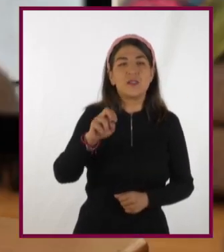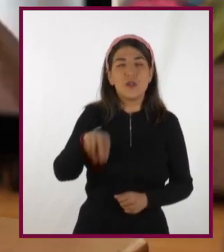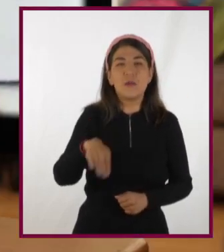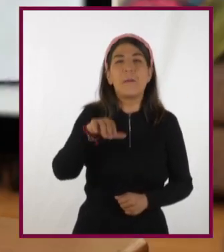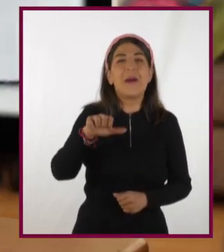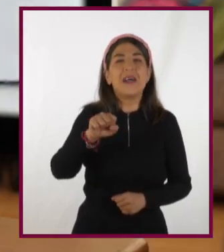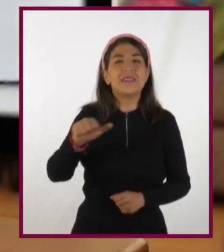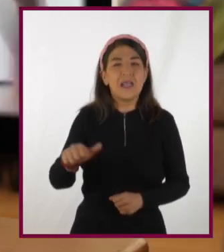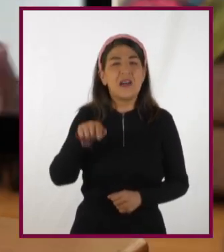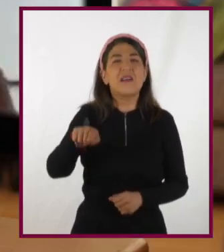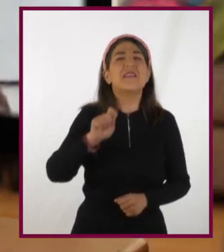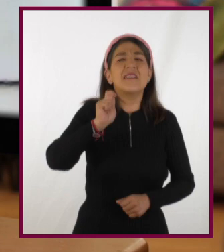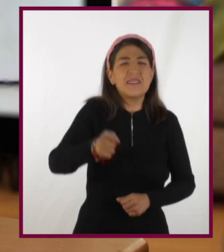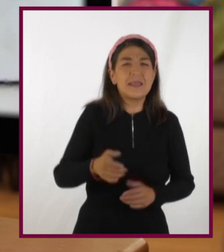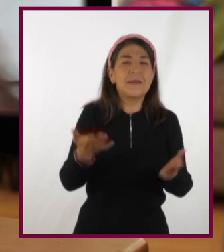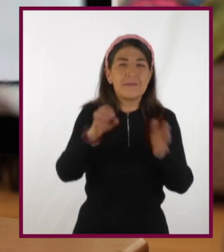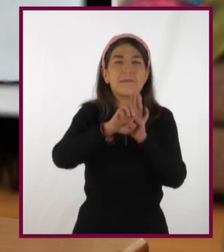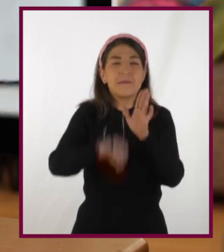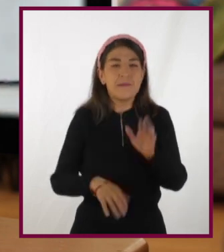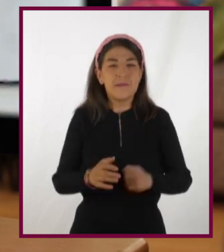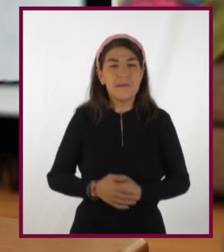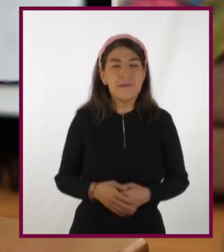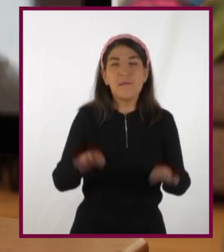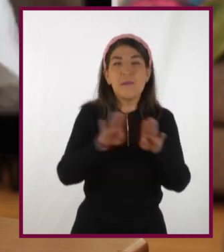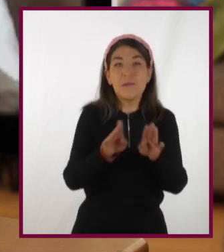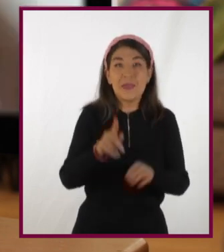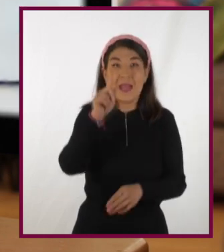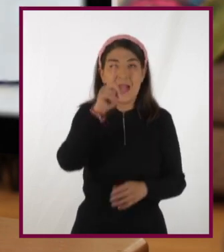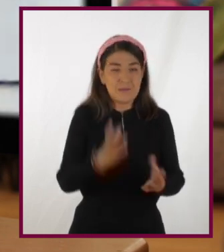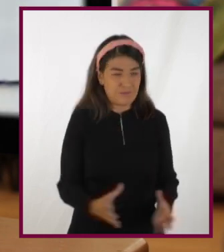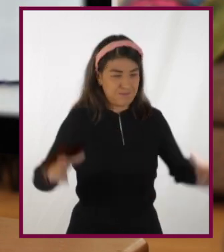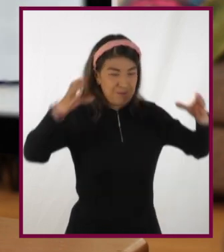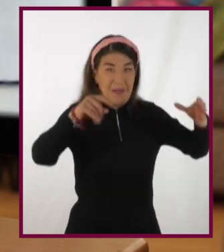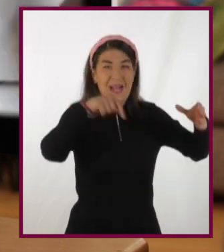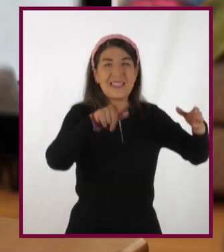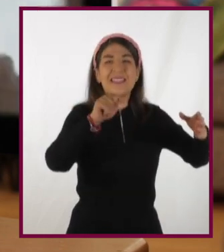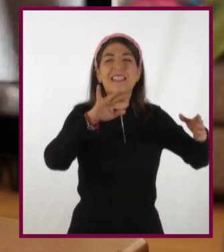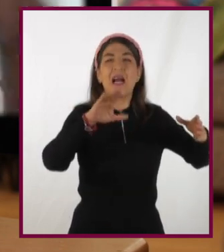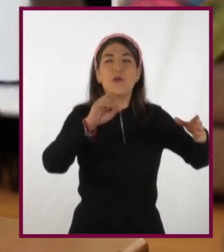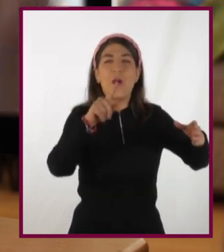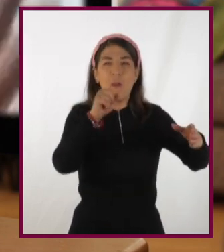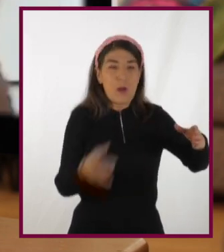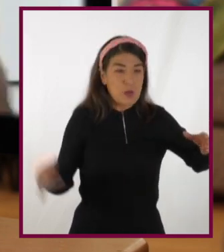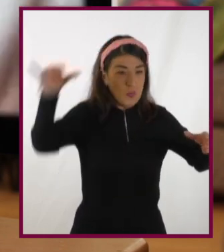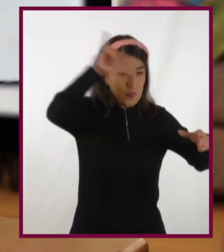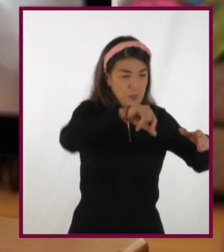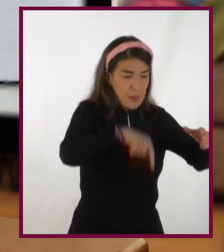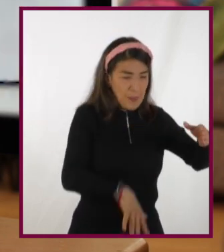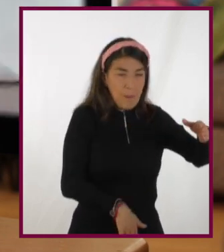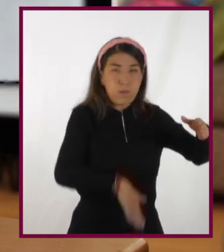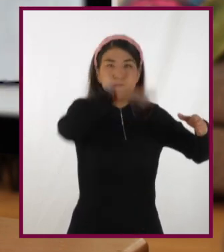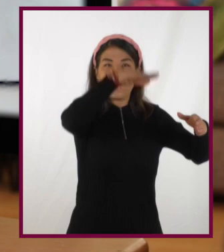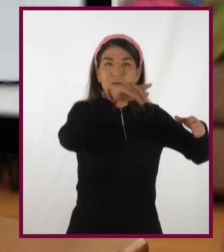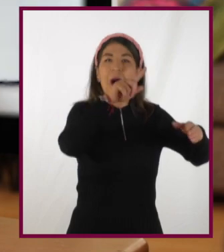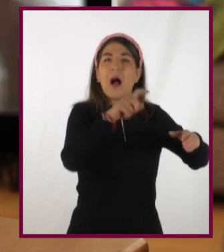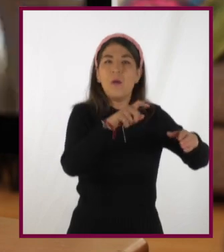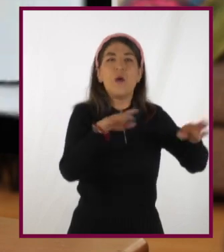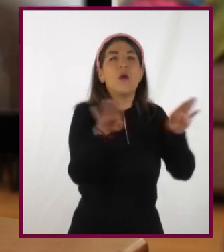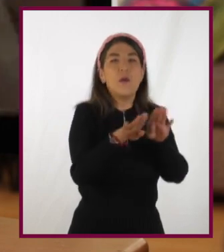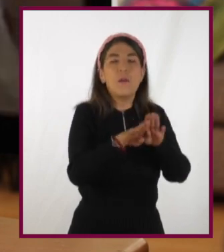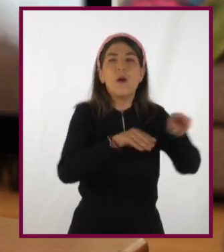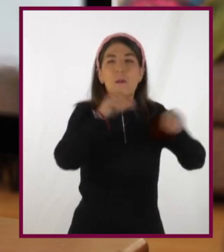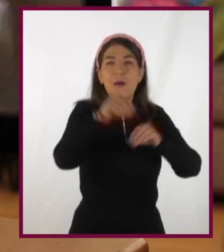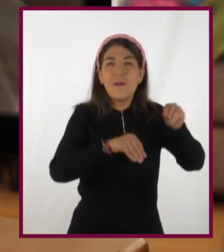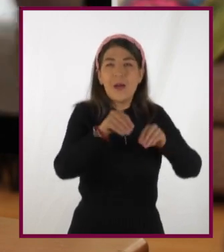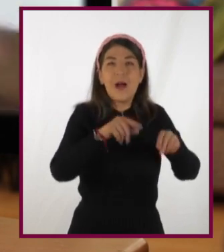Entonces, por ejemplo, el principio de conservación de masa nos va a decir, ¿no? Si le metemos agua al tinaco y usamos agua, entonces cómo cambia la cantidad de agua metida en el tinaco, y entonces cómo se